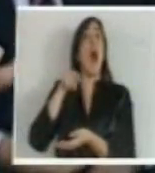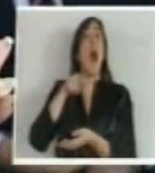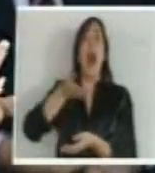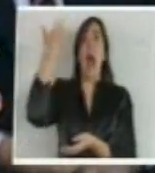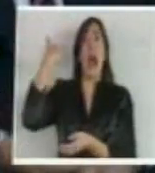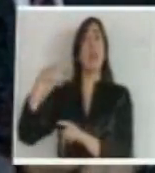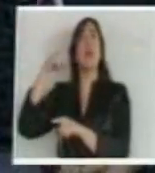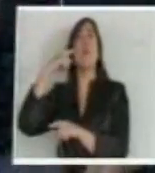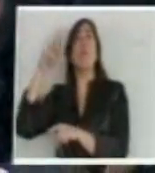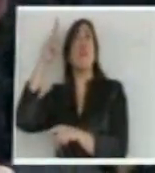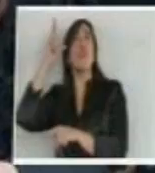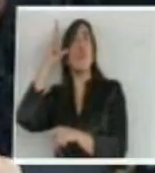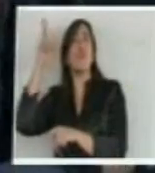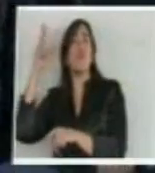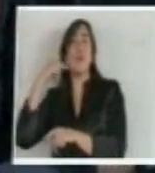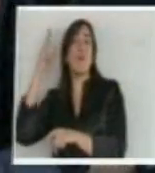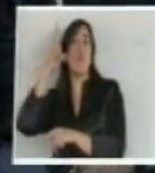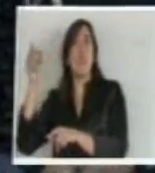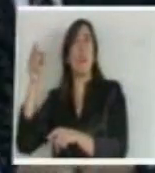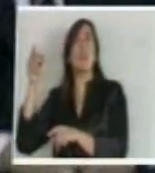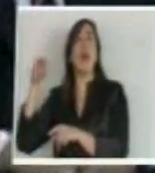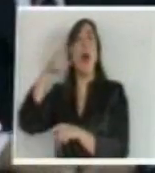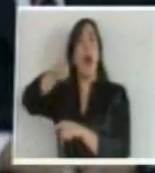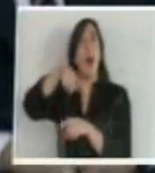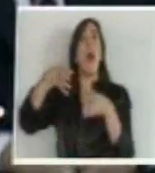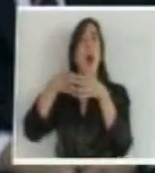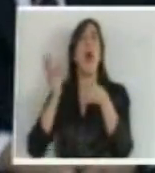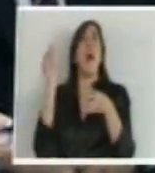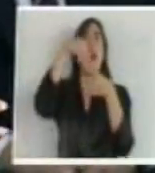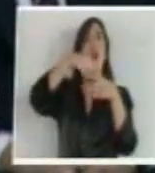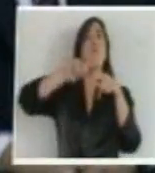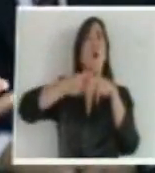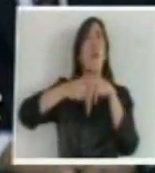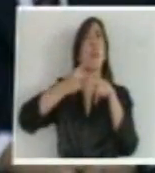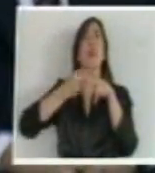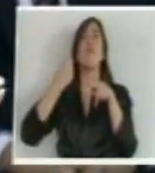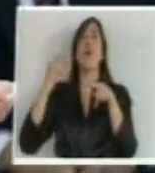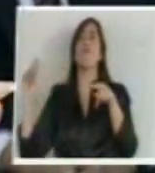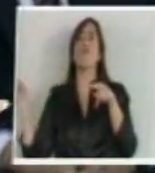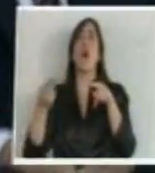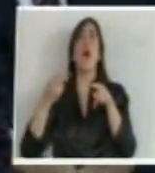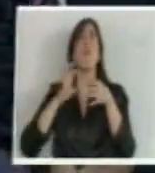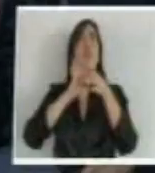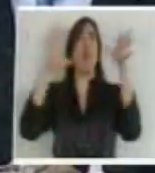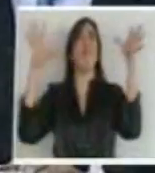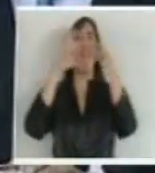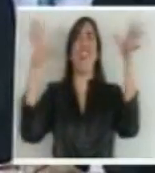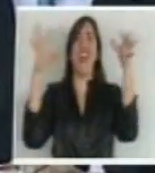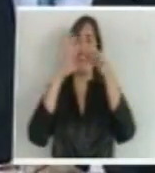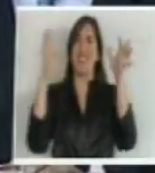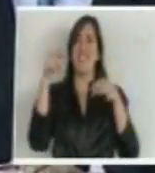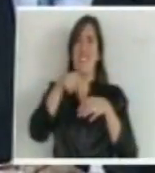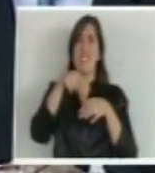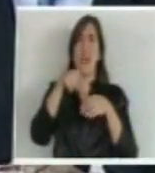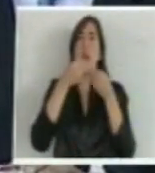los 80, se incorporaron a la política con mucha ilusión de un proceso democrático que